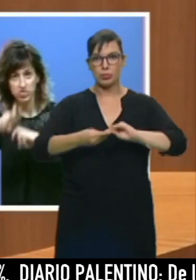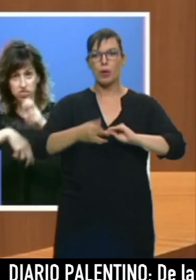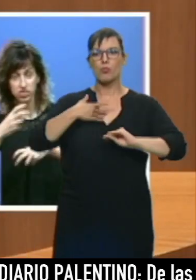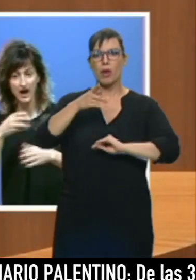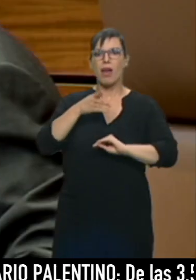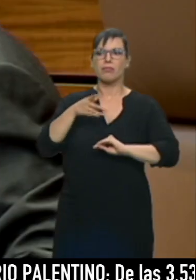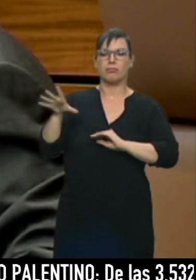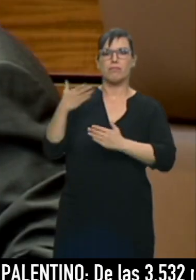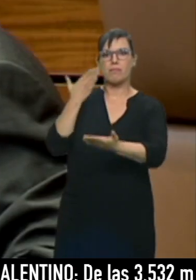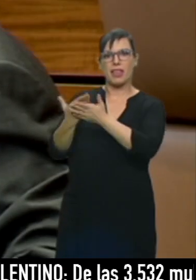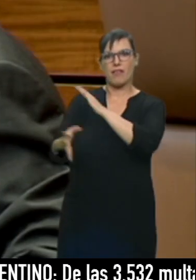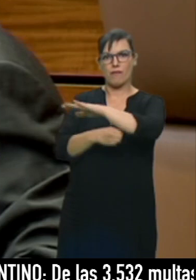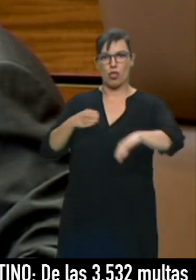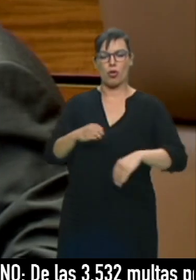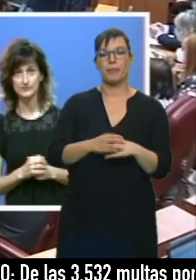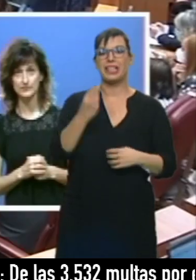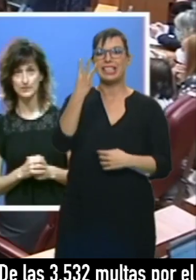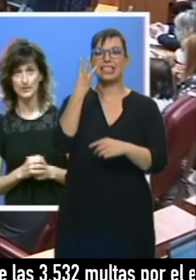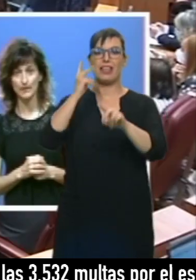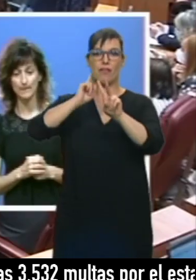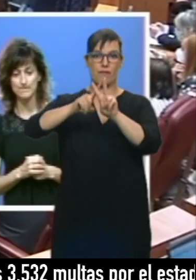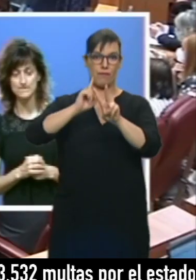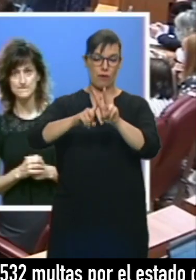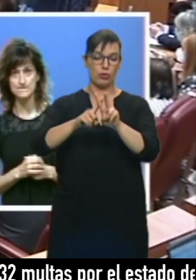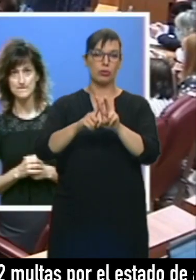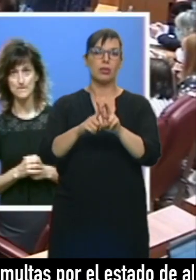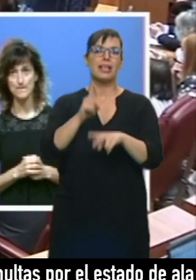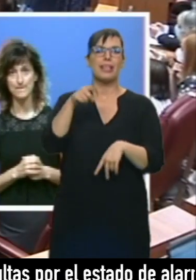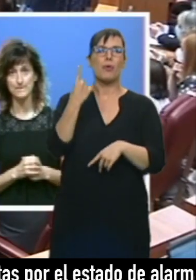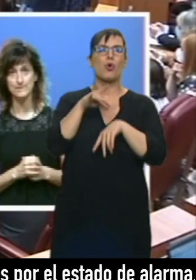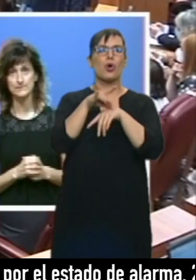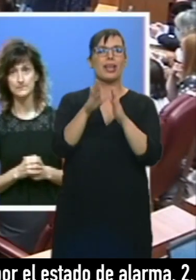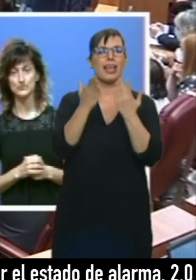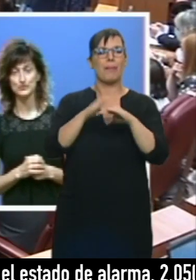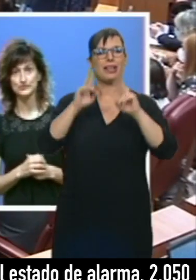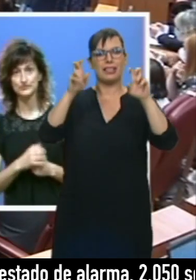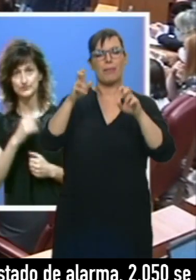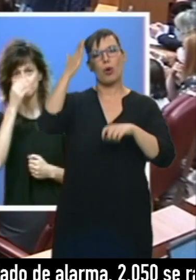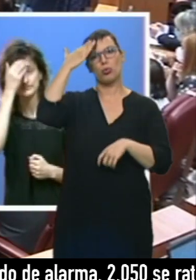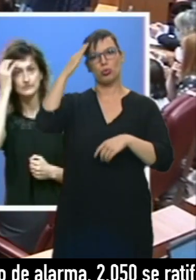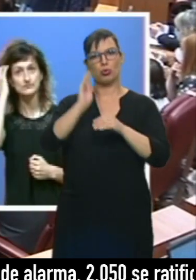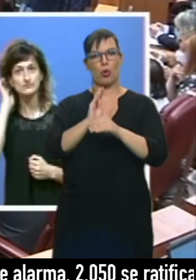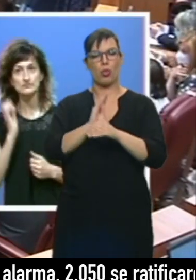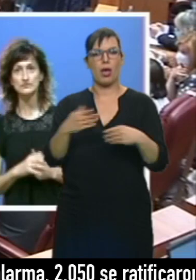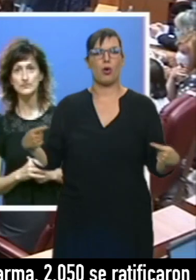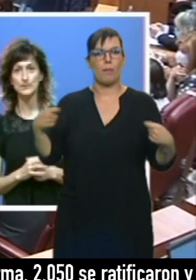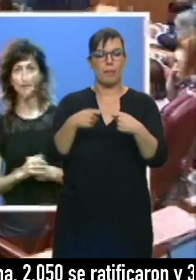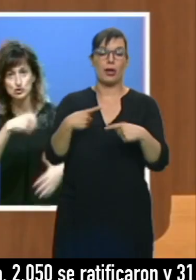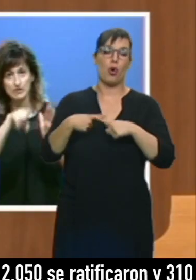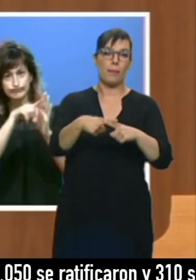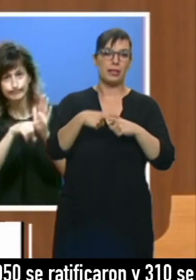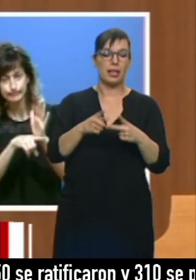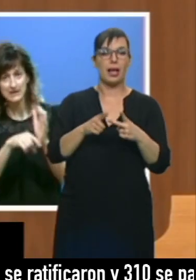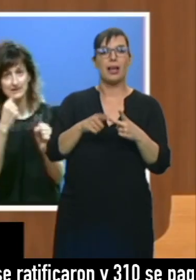acceder a esos fondos. Tres de Vox, entre ellas una guía para casos de custodia compartida, apoyos a la natalidad y refuerzo de la sanidad.